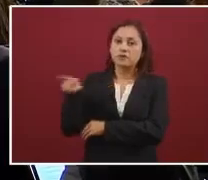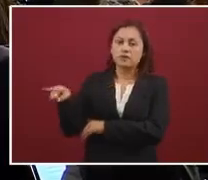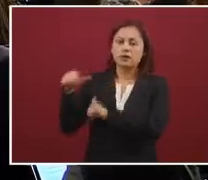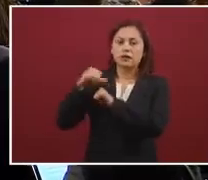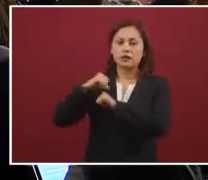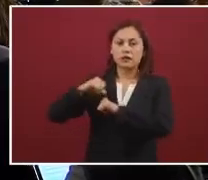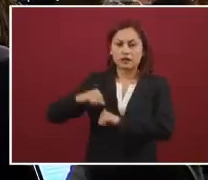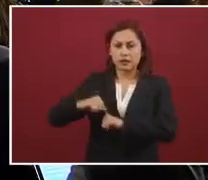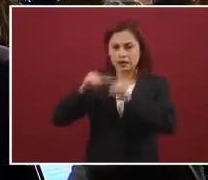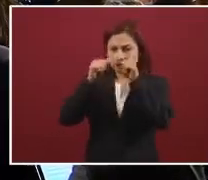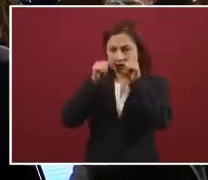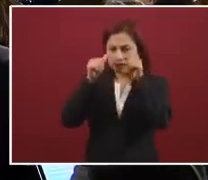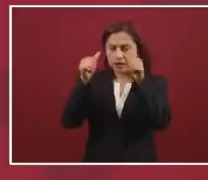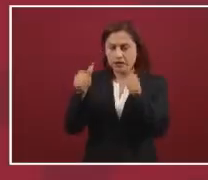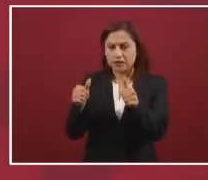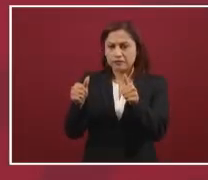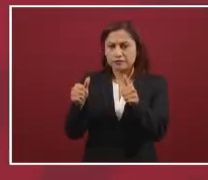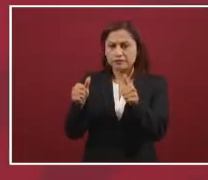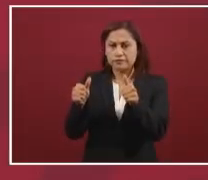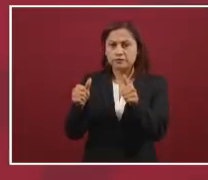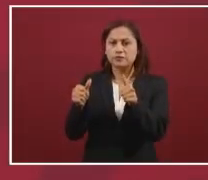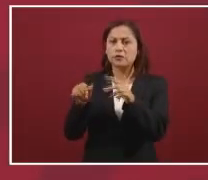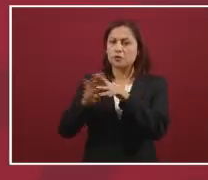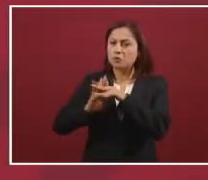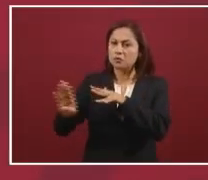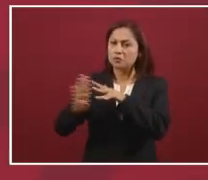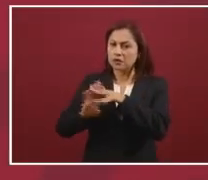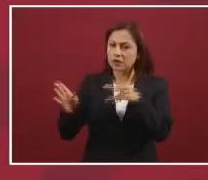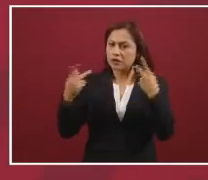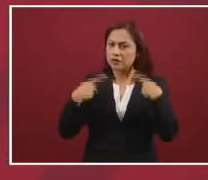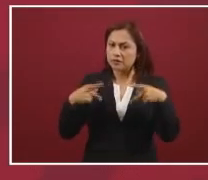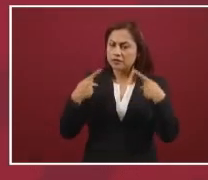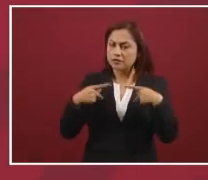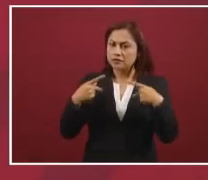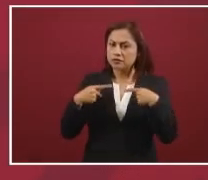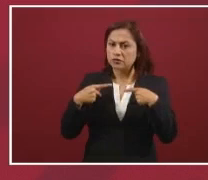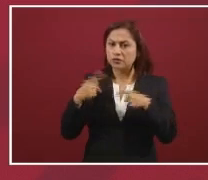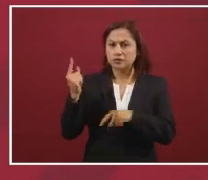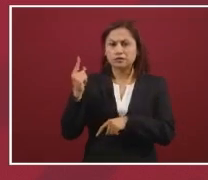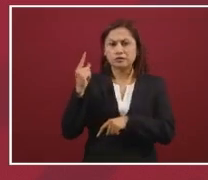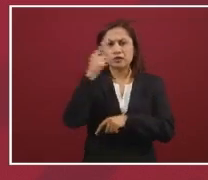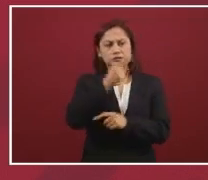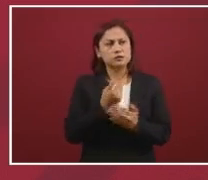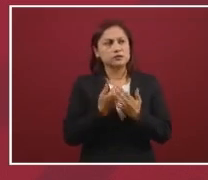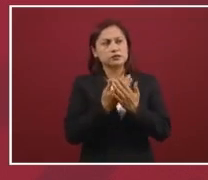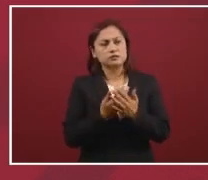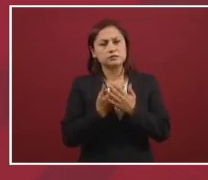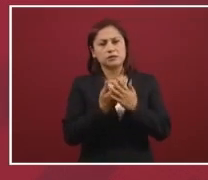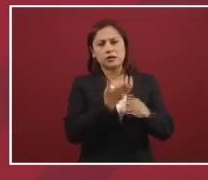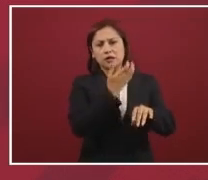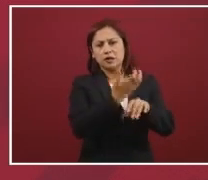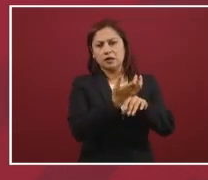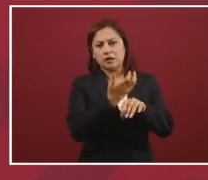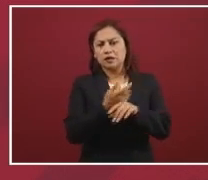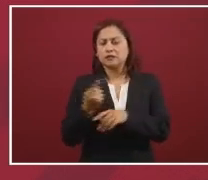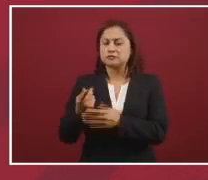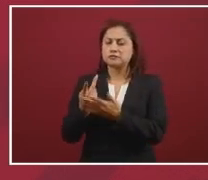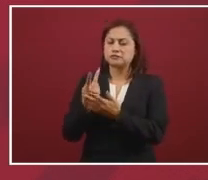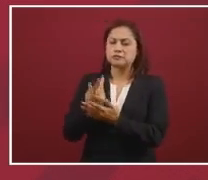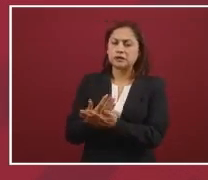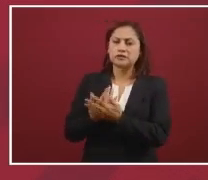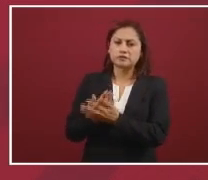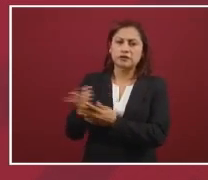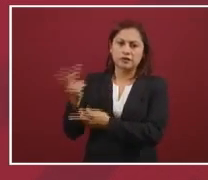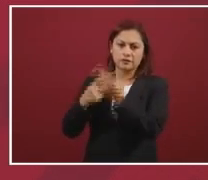atención a migrantes que están esperando su resolución de asilo.